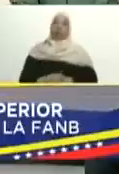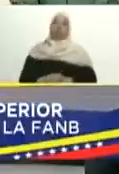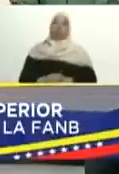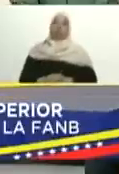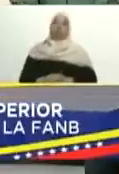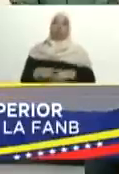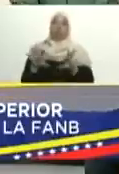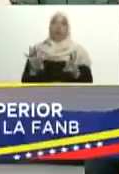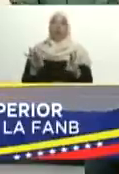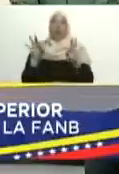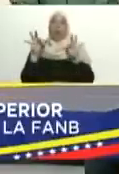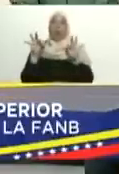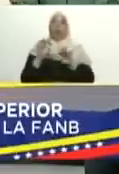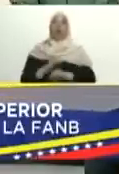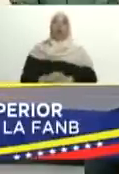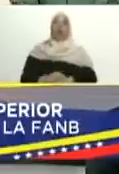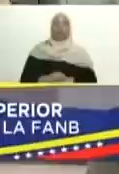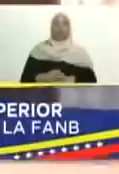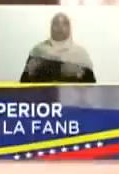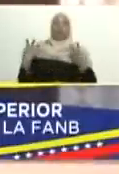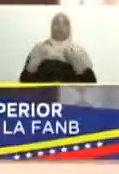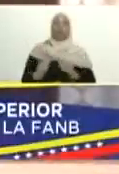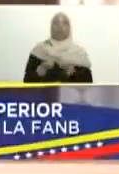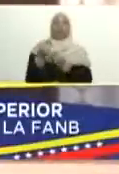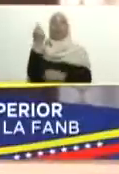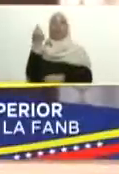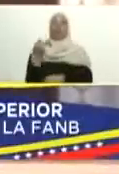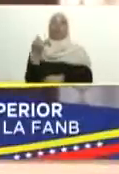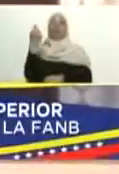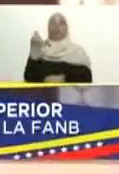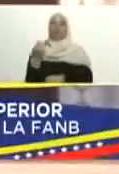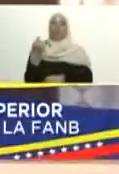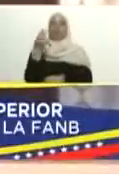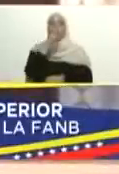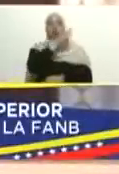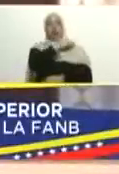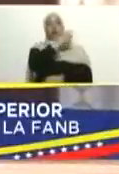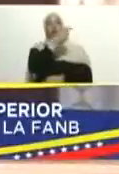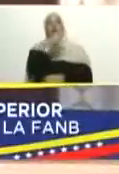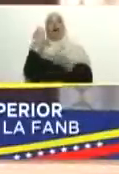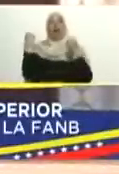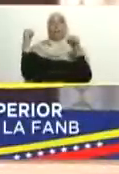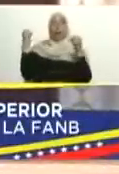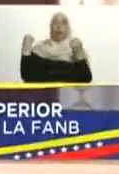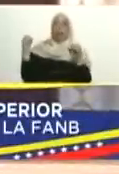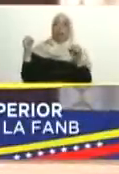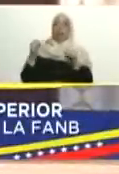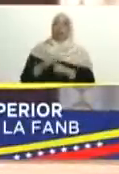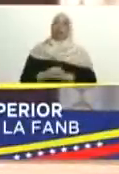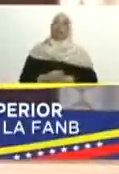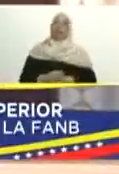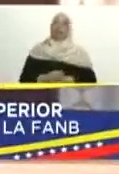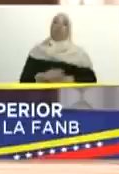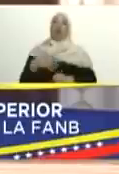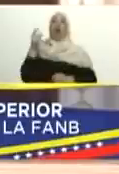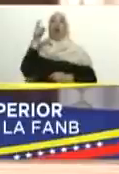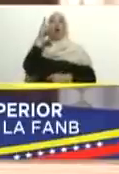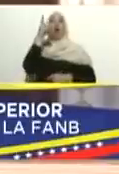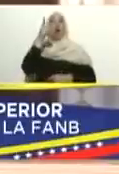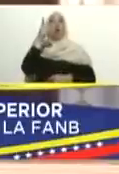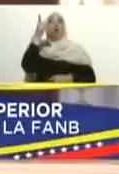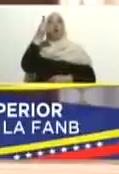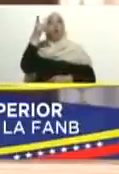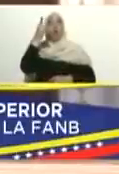muy especial al compañero diputado, capitán ejército, Diosdado Cabello